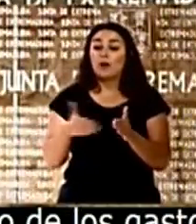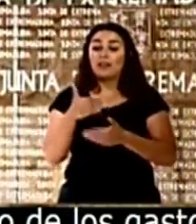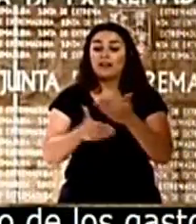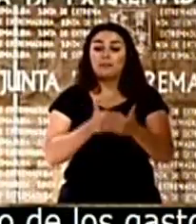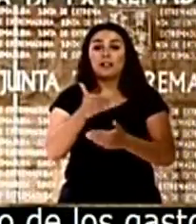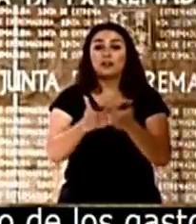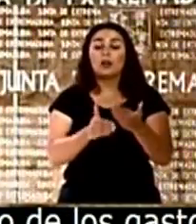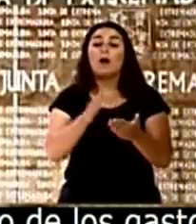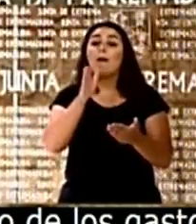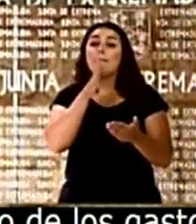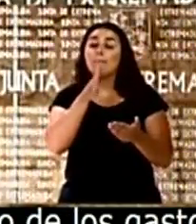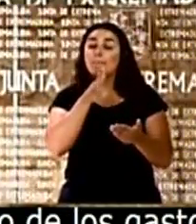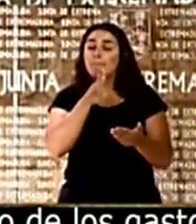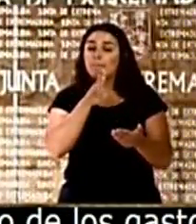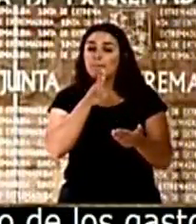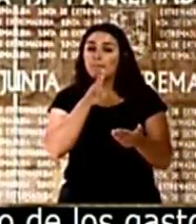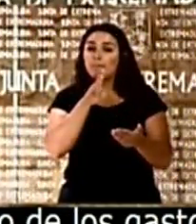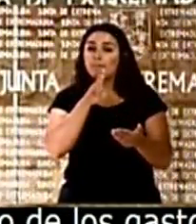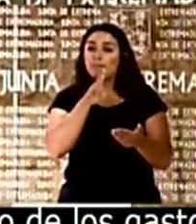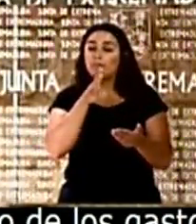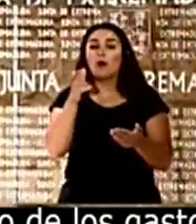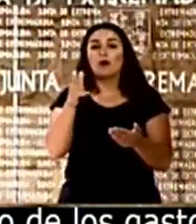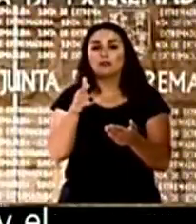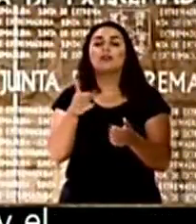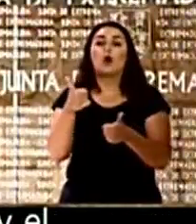por concurrencia competitiva.